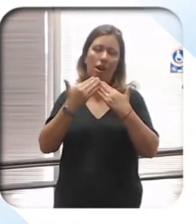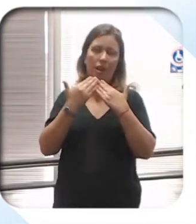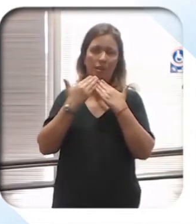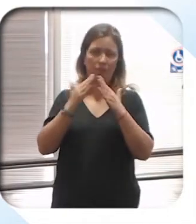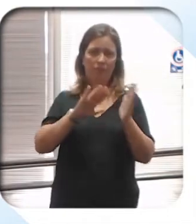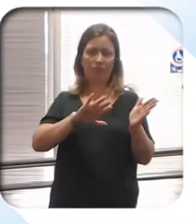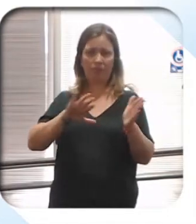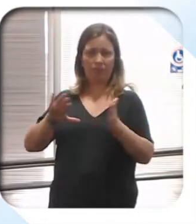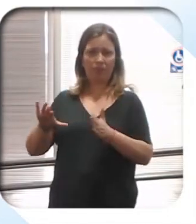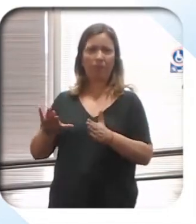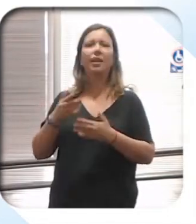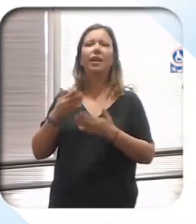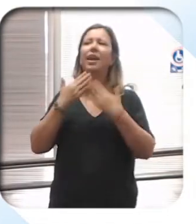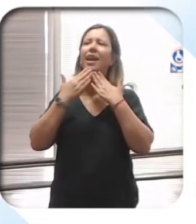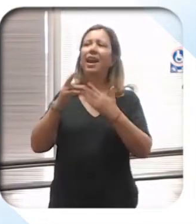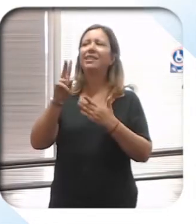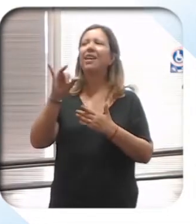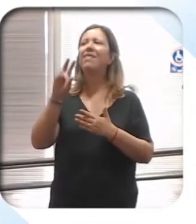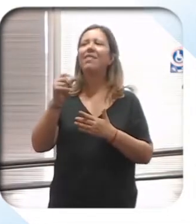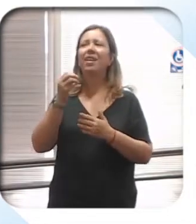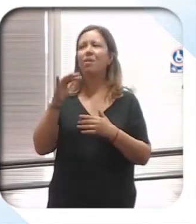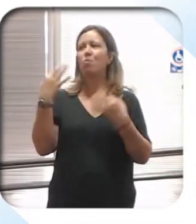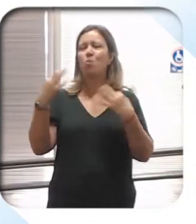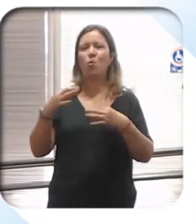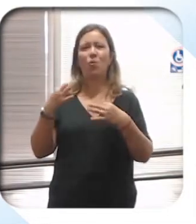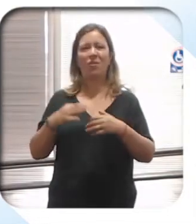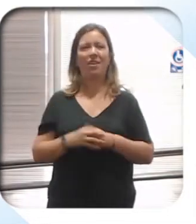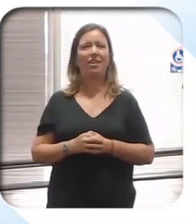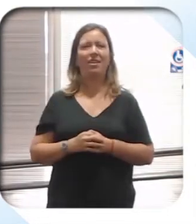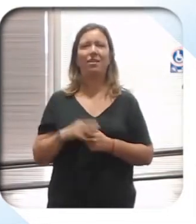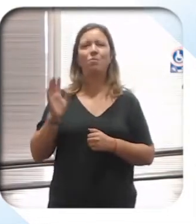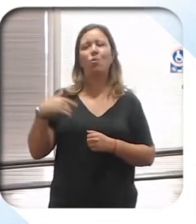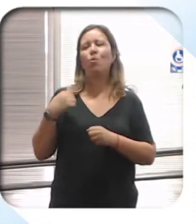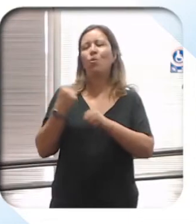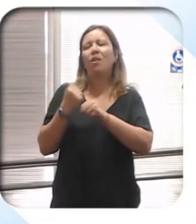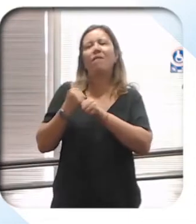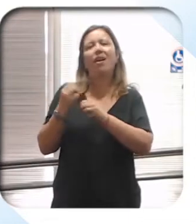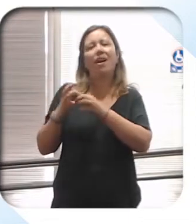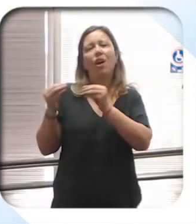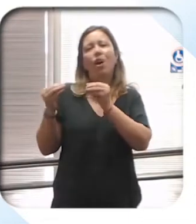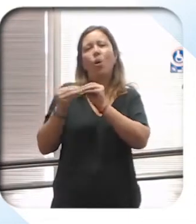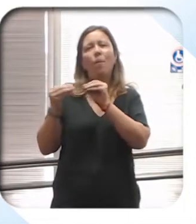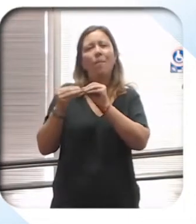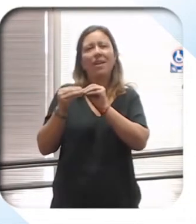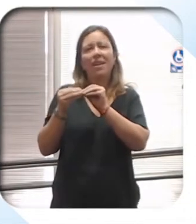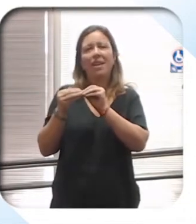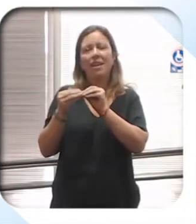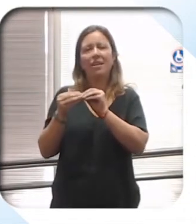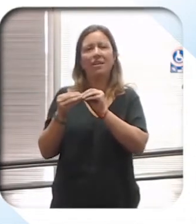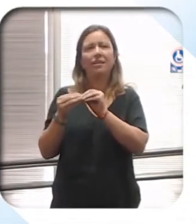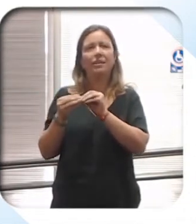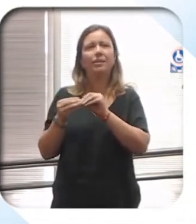agradecimiento. Gracias, Vivian Brillante, como siempre, mi colega y compañera.